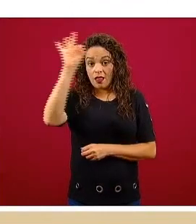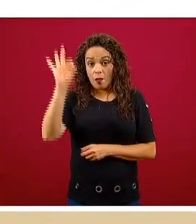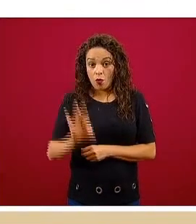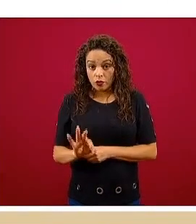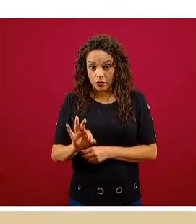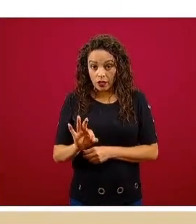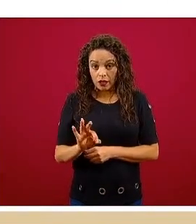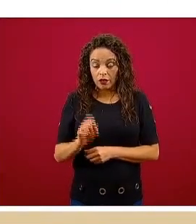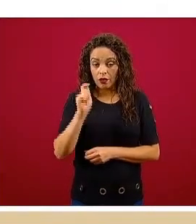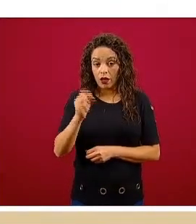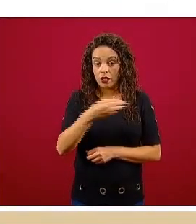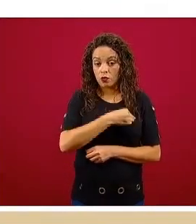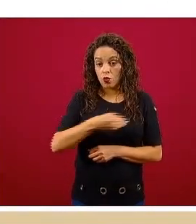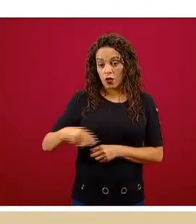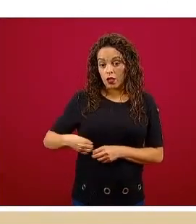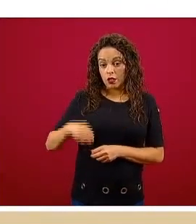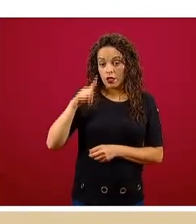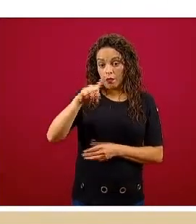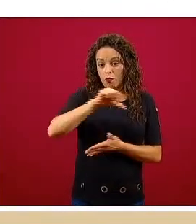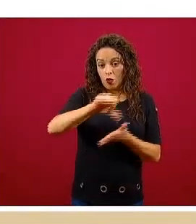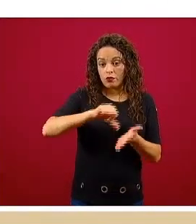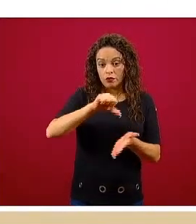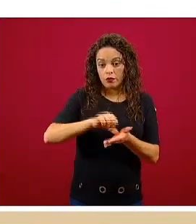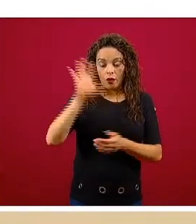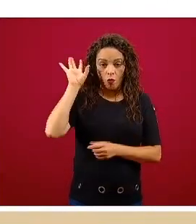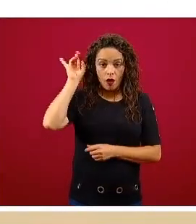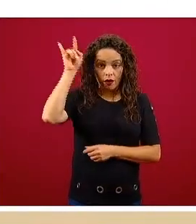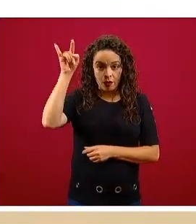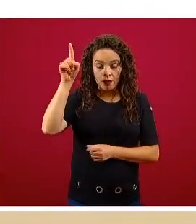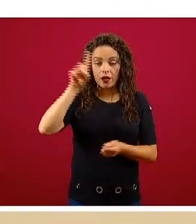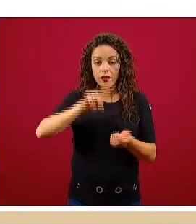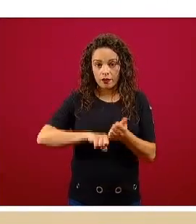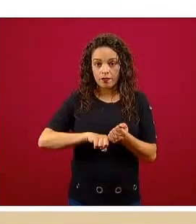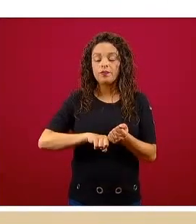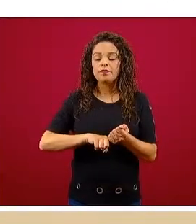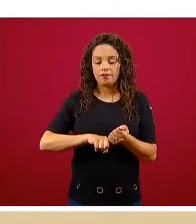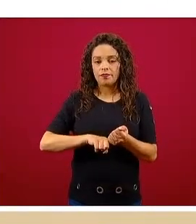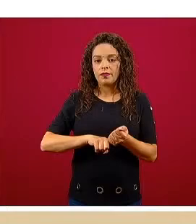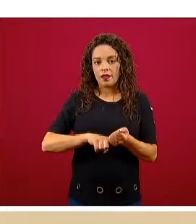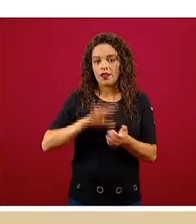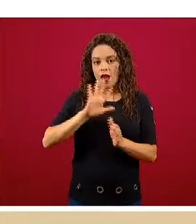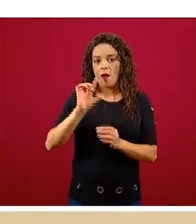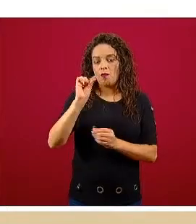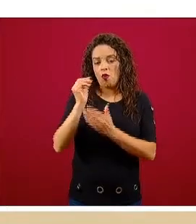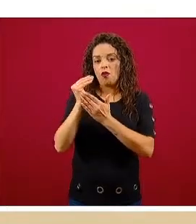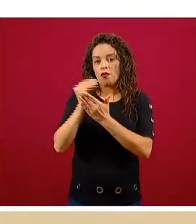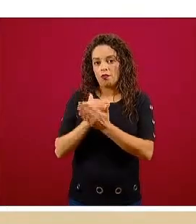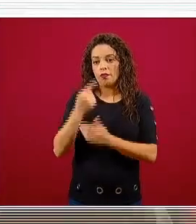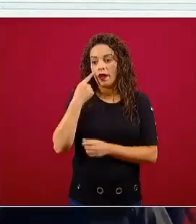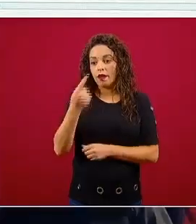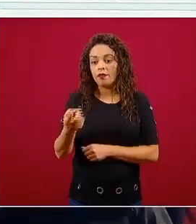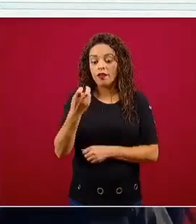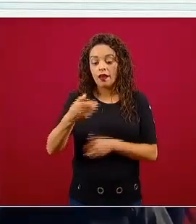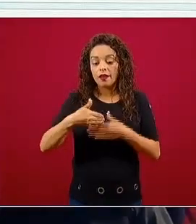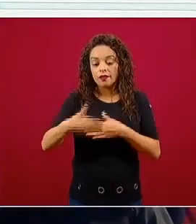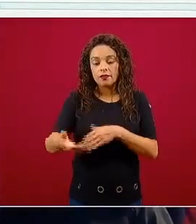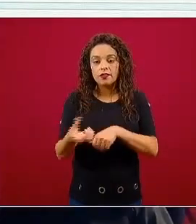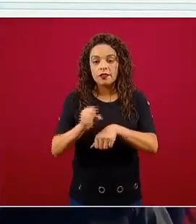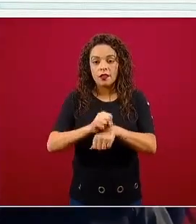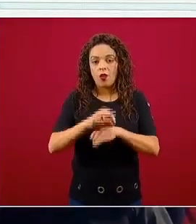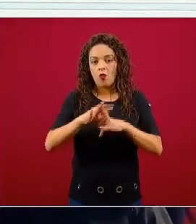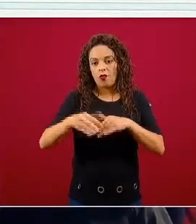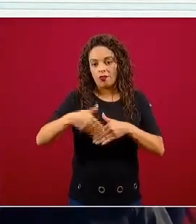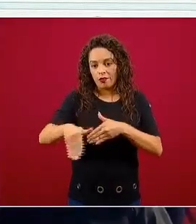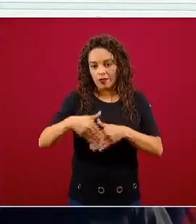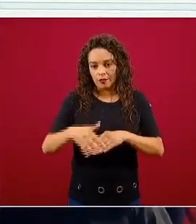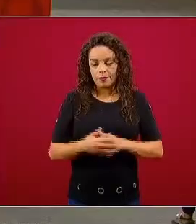capital de Cuernavaca, ya con una menor intensidad a lo que habíamos visto en las últimas semanas. Entonces, bien,